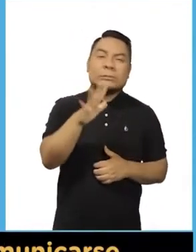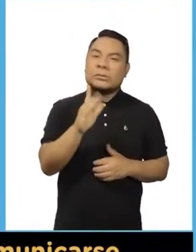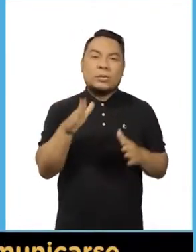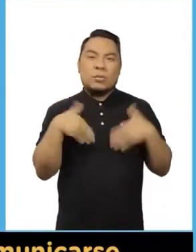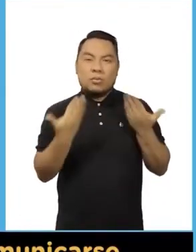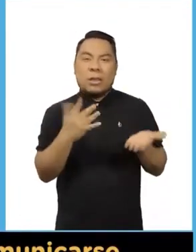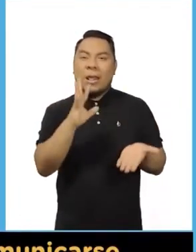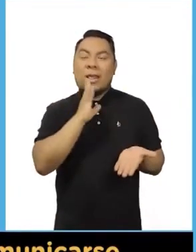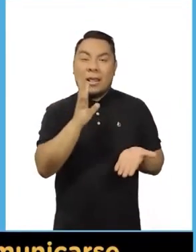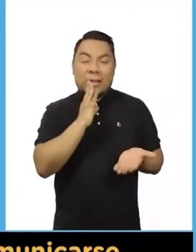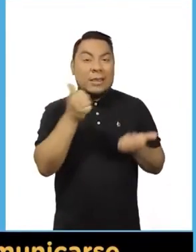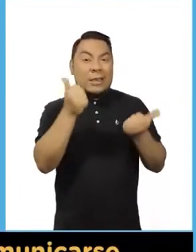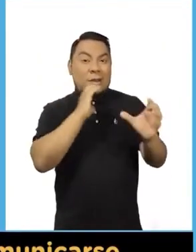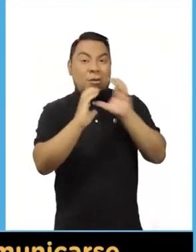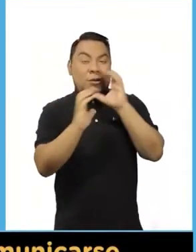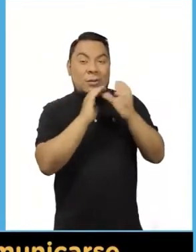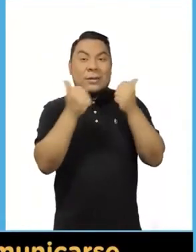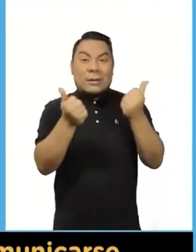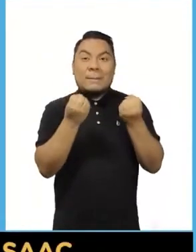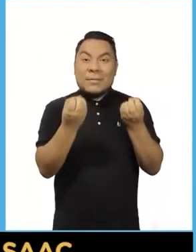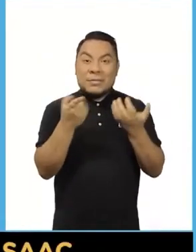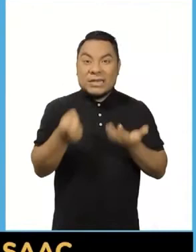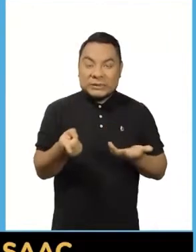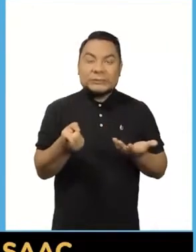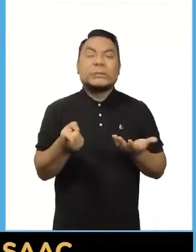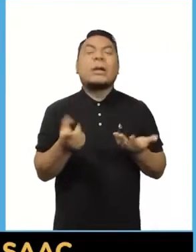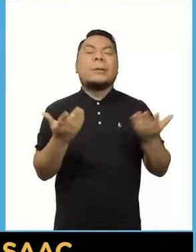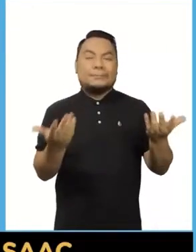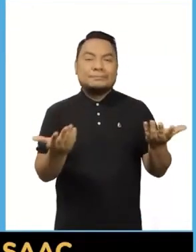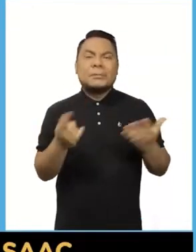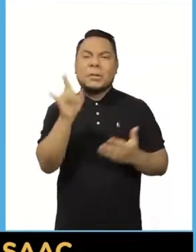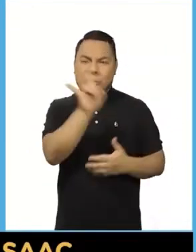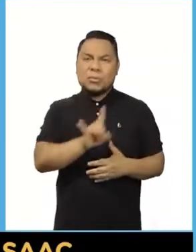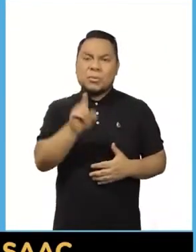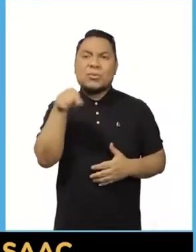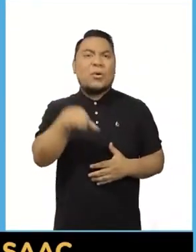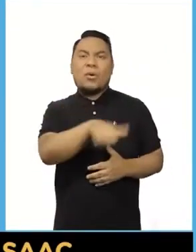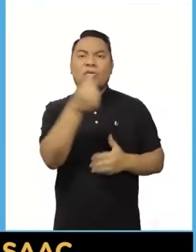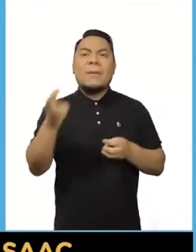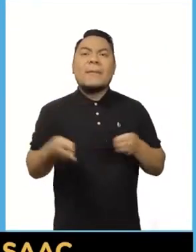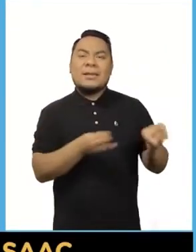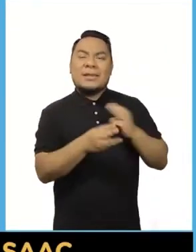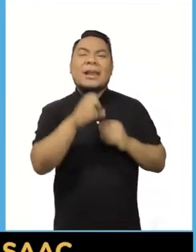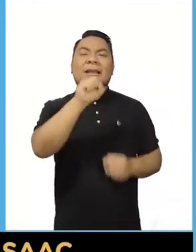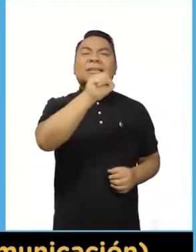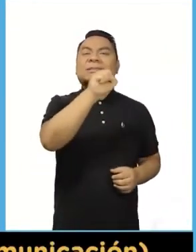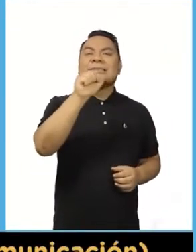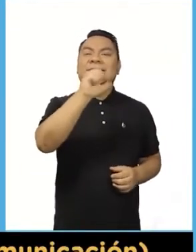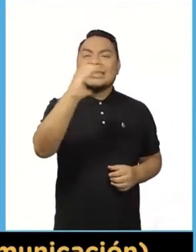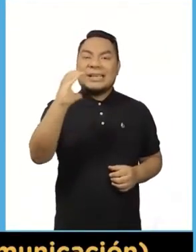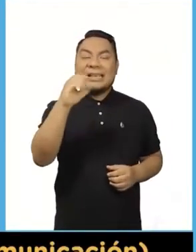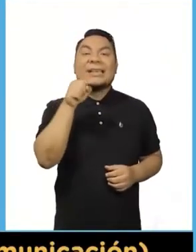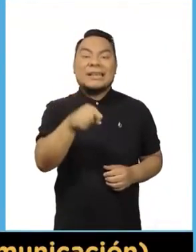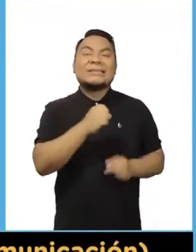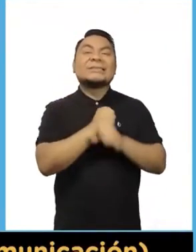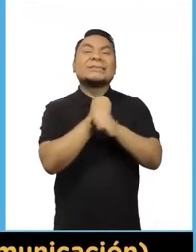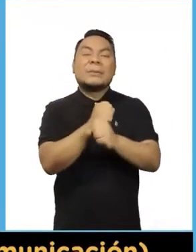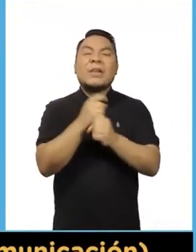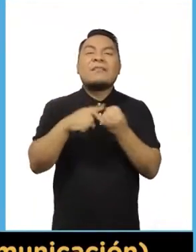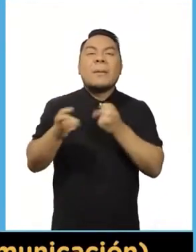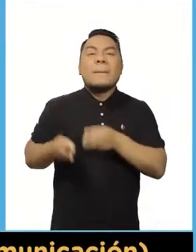no tiene la habilidad suficiente para comunicarse de forma satisfactoria, puede usar un SAC,